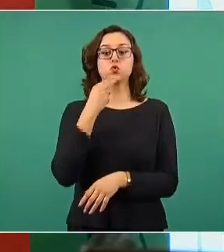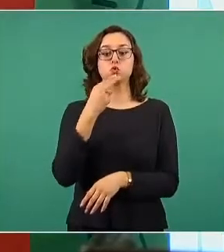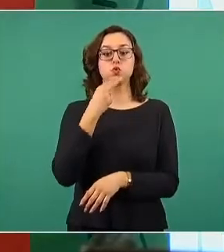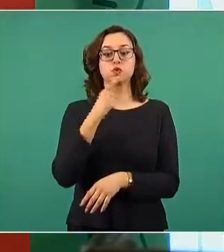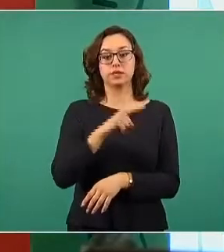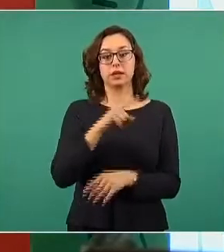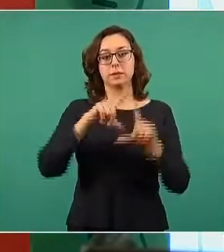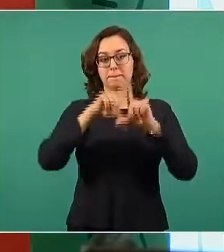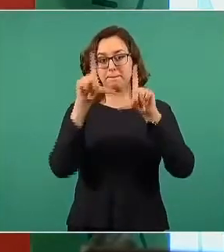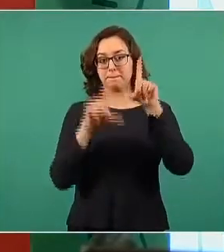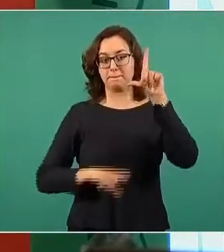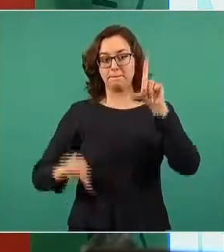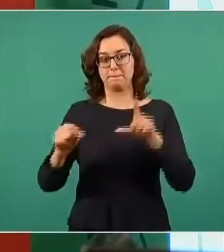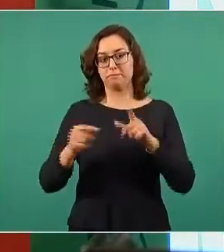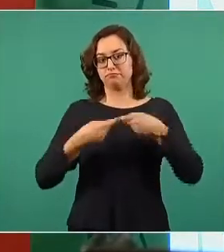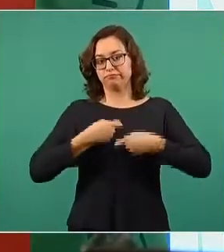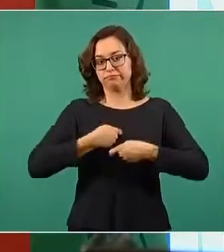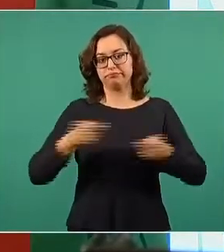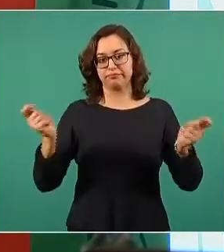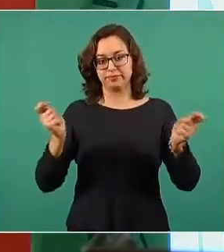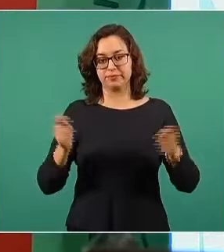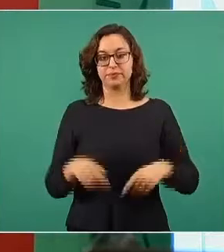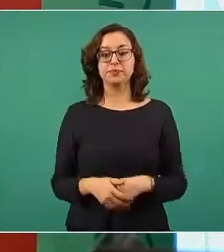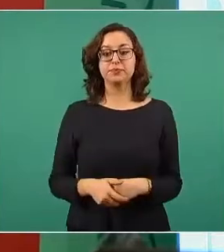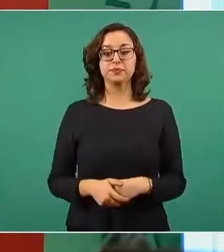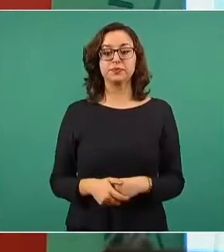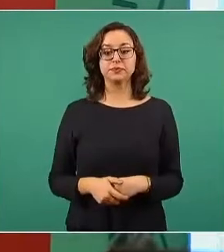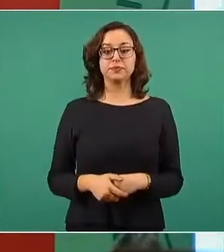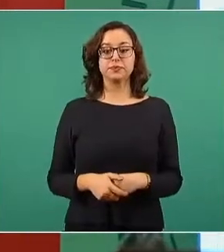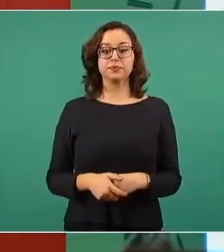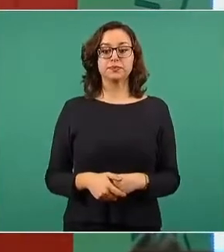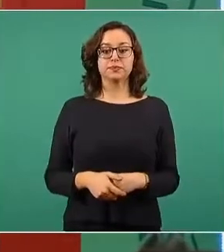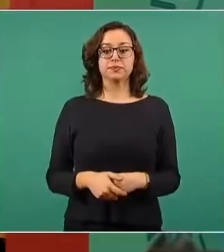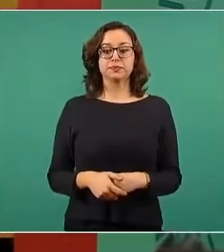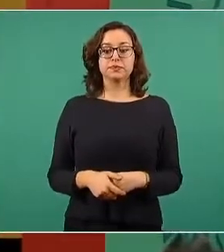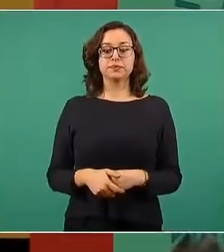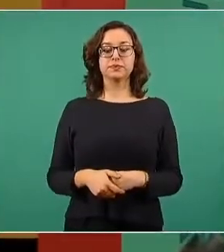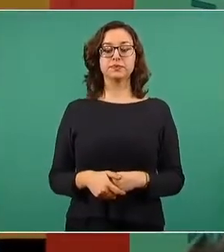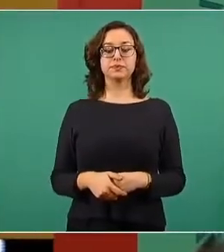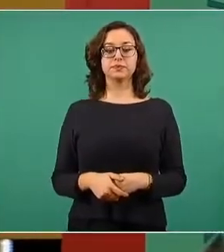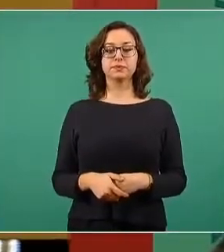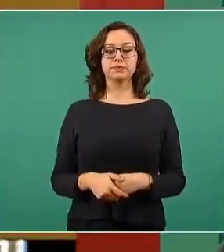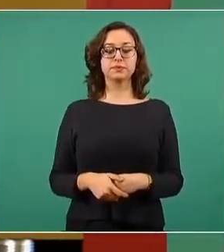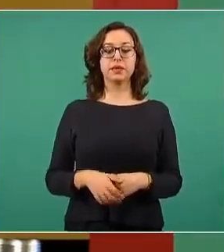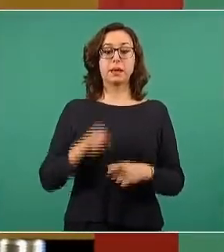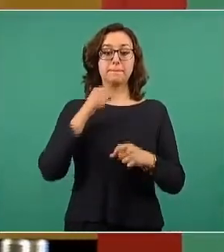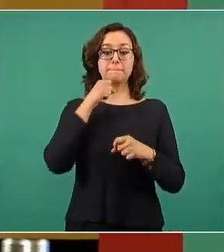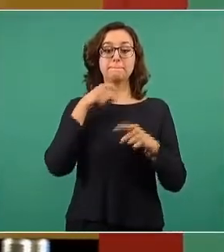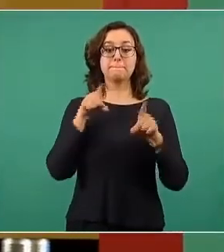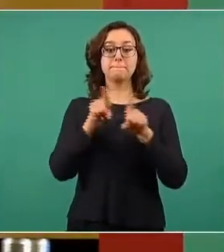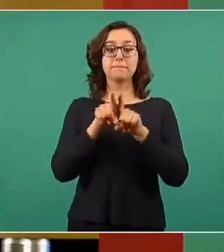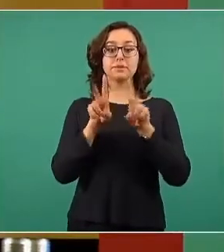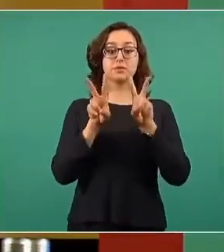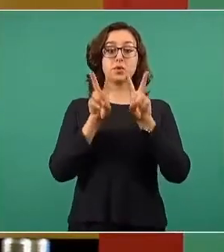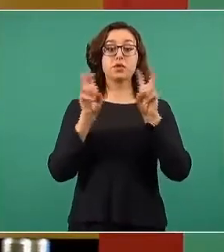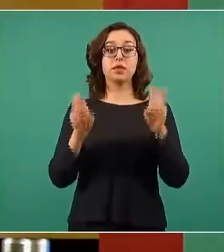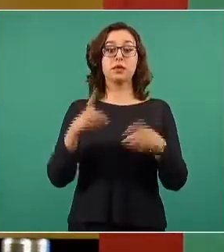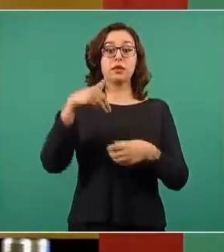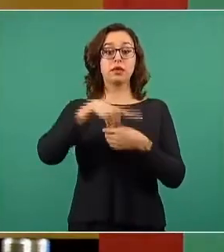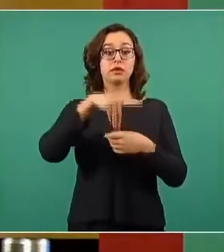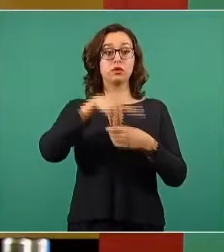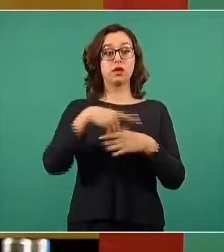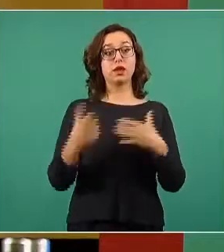el territorio mexicano. Como también hemos comentado en otras ocasiones, con respecto a este donativo, nuestro